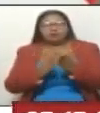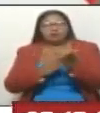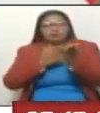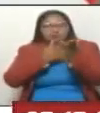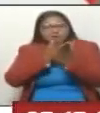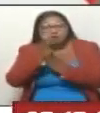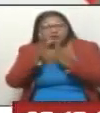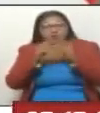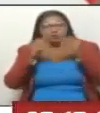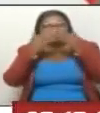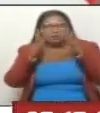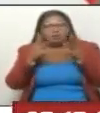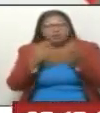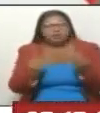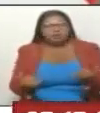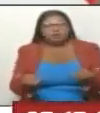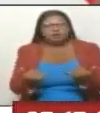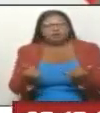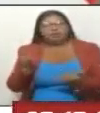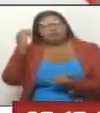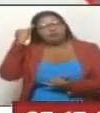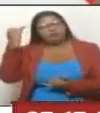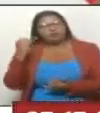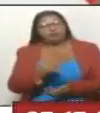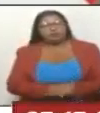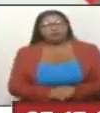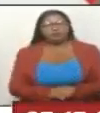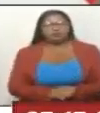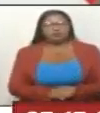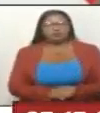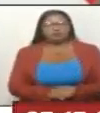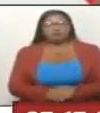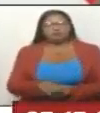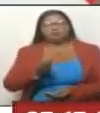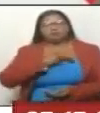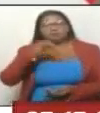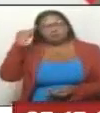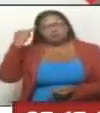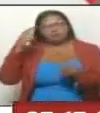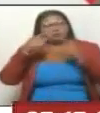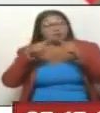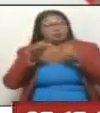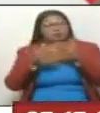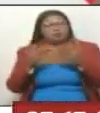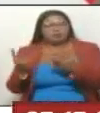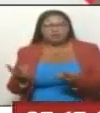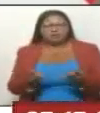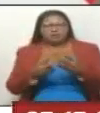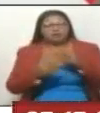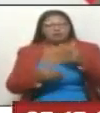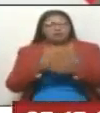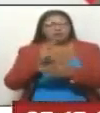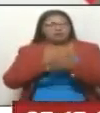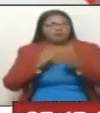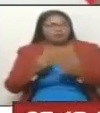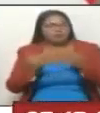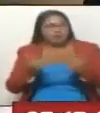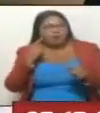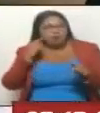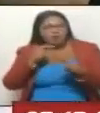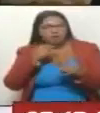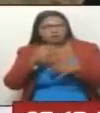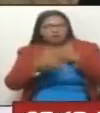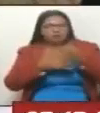la pluralidad de las ideas distintas, de recibir los más fuertes cuestionamientos